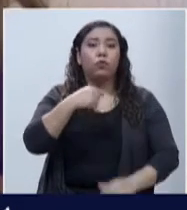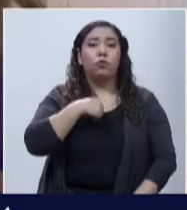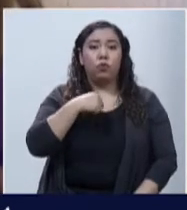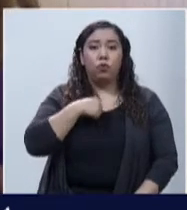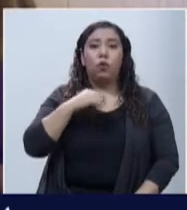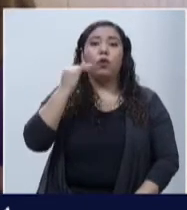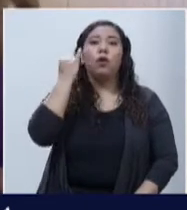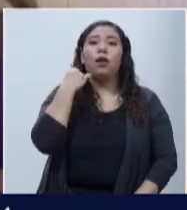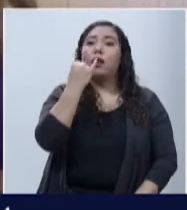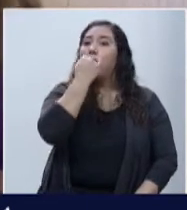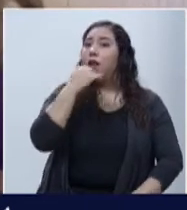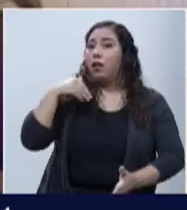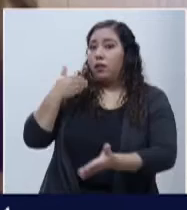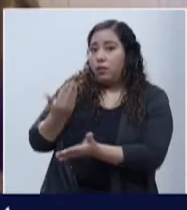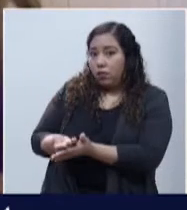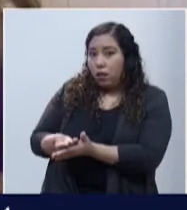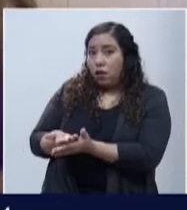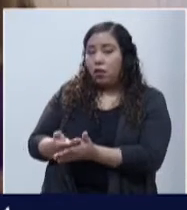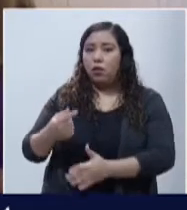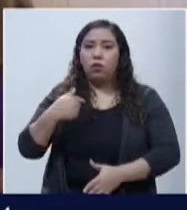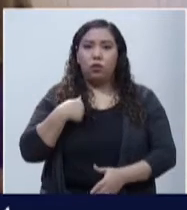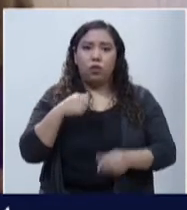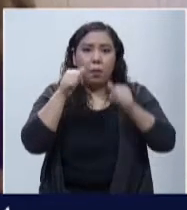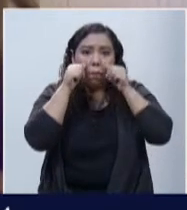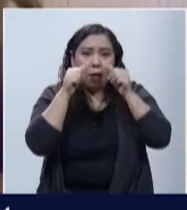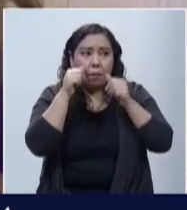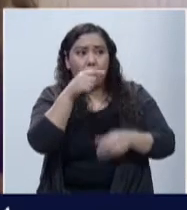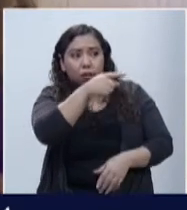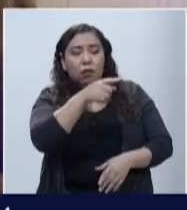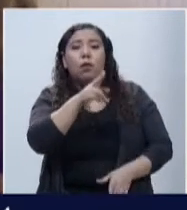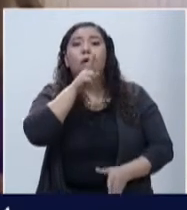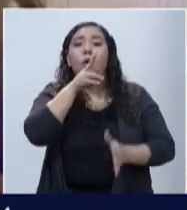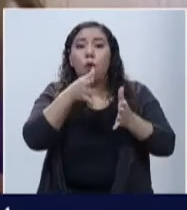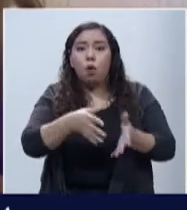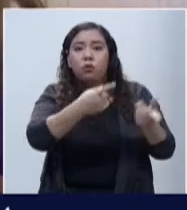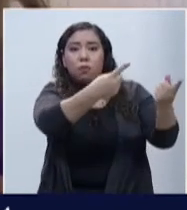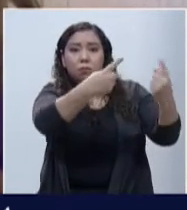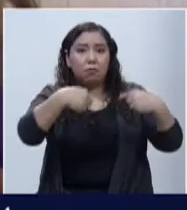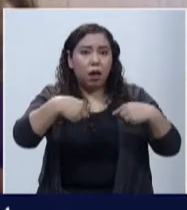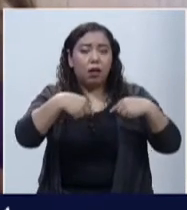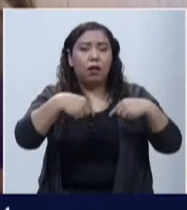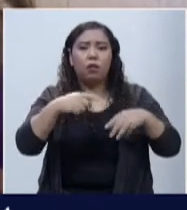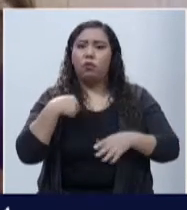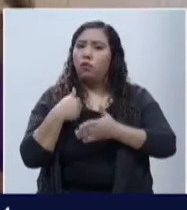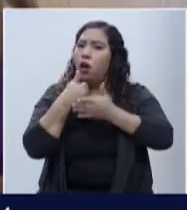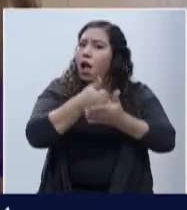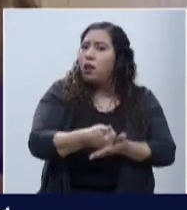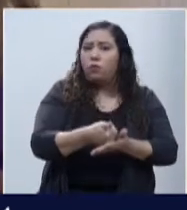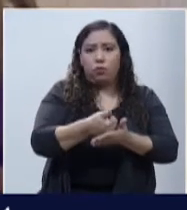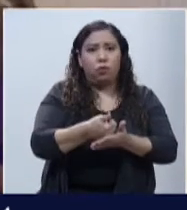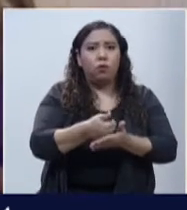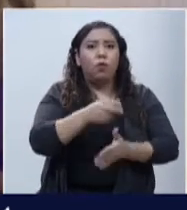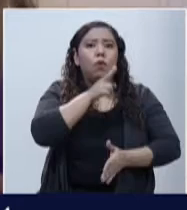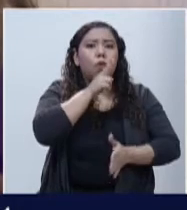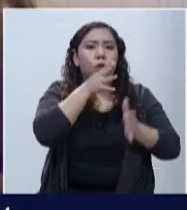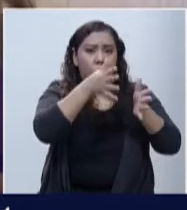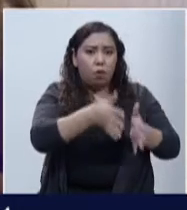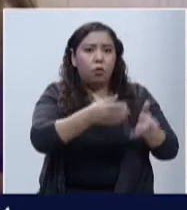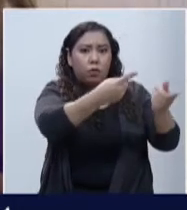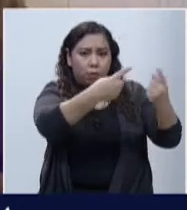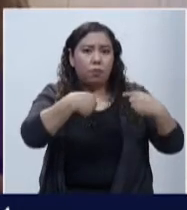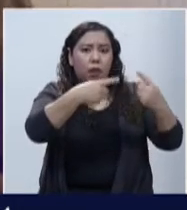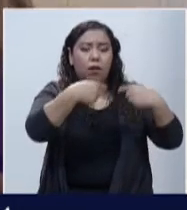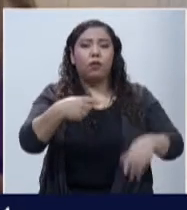y les proporcionó a los hondureños cuando vienen aquí a extraer cualquier ayuda y creo que ser hondureña